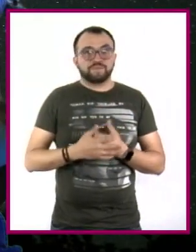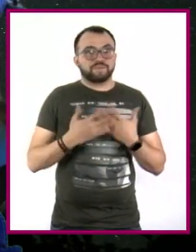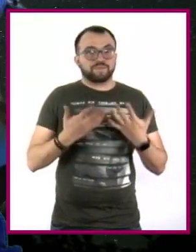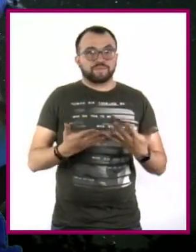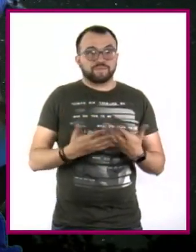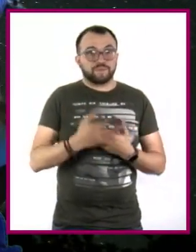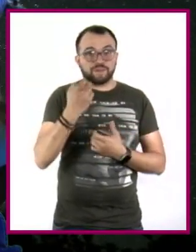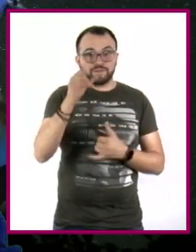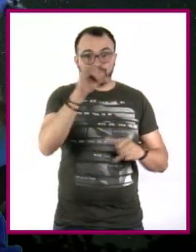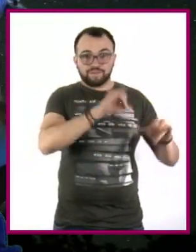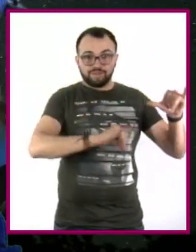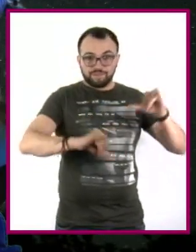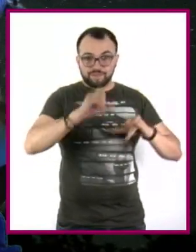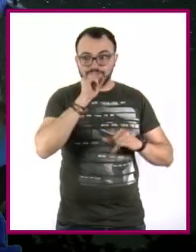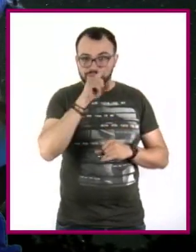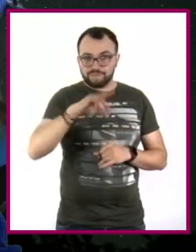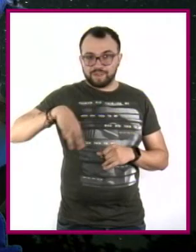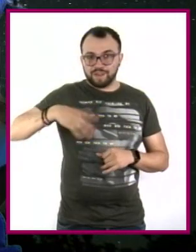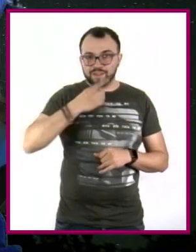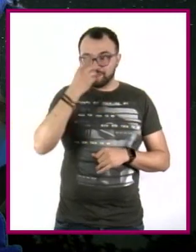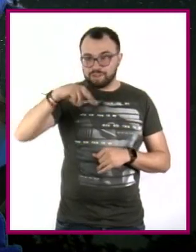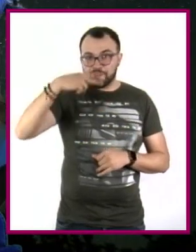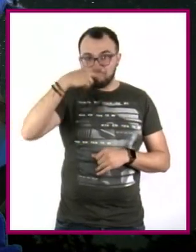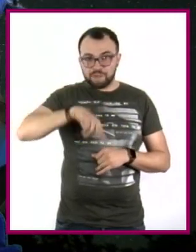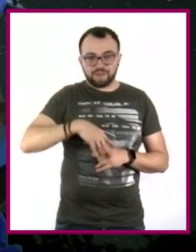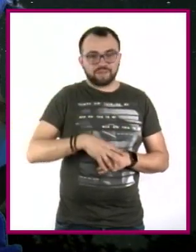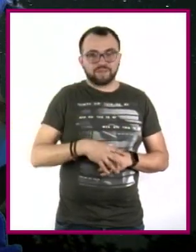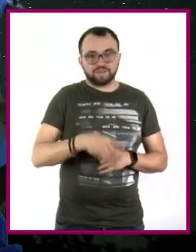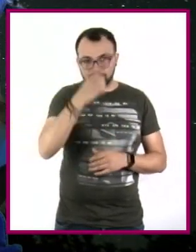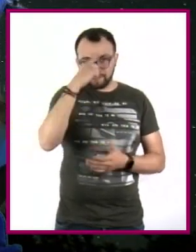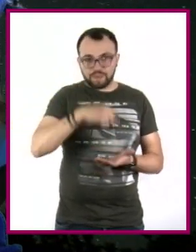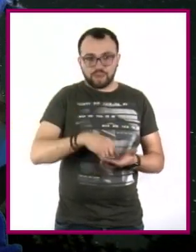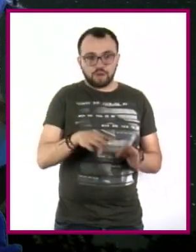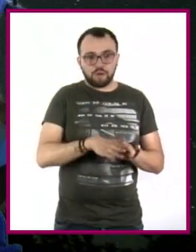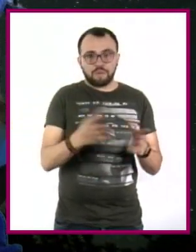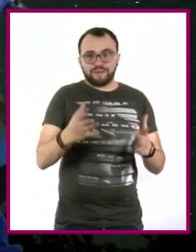Definitivamente el experimento del que estábamos hablando no es como los que hacemos